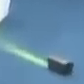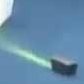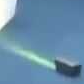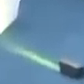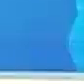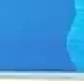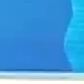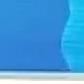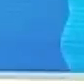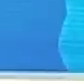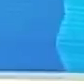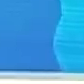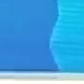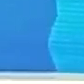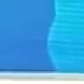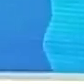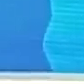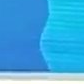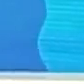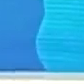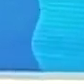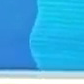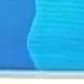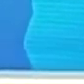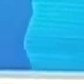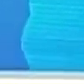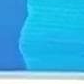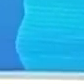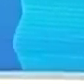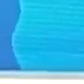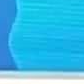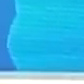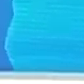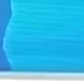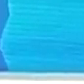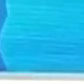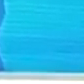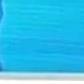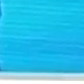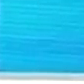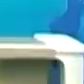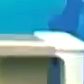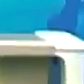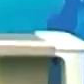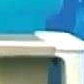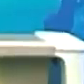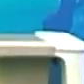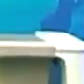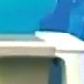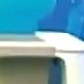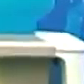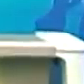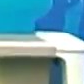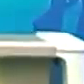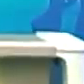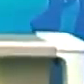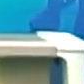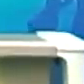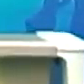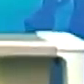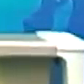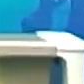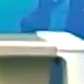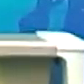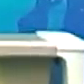Flores de Maduro. Una nueva convocatoria realiza el presidente Nicolás Maduro a los medios de comunicación